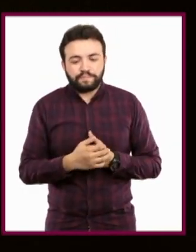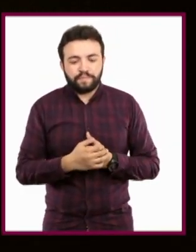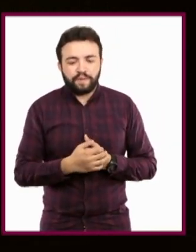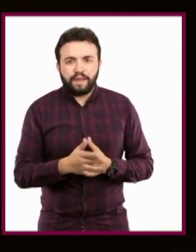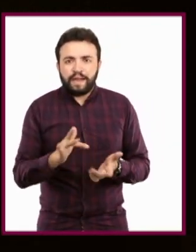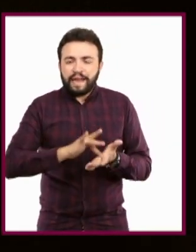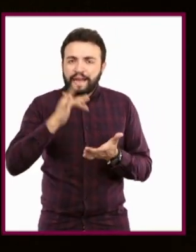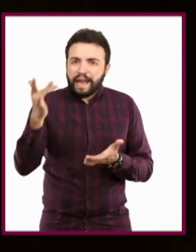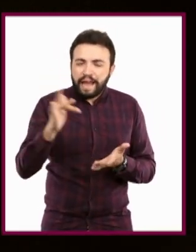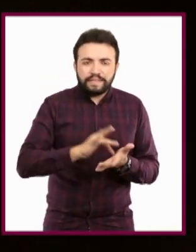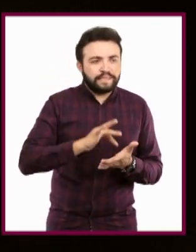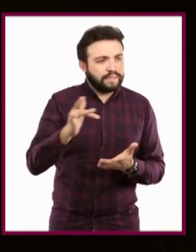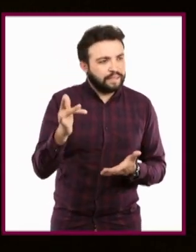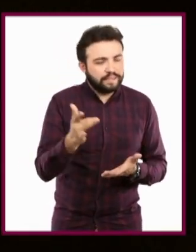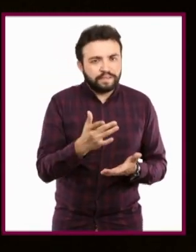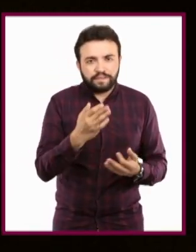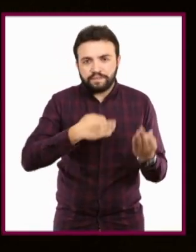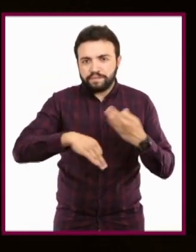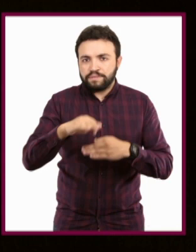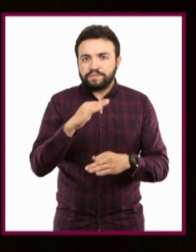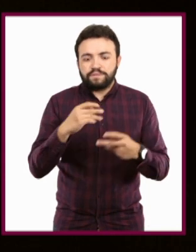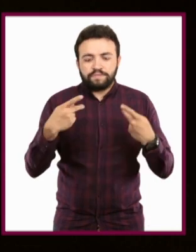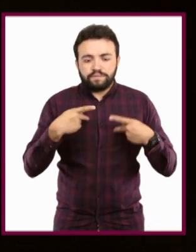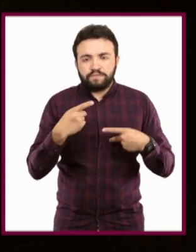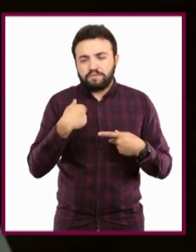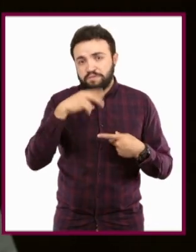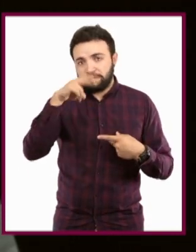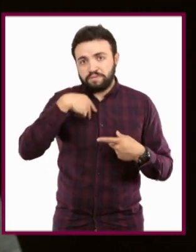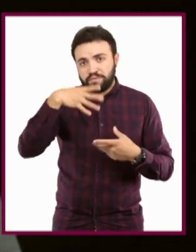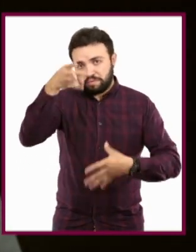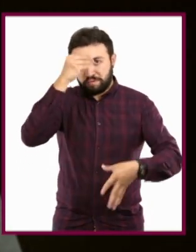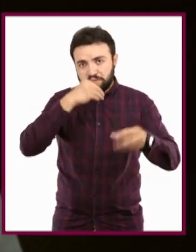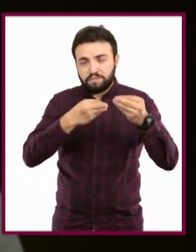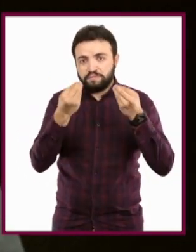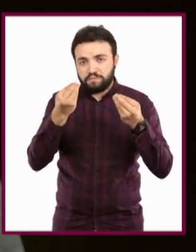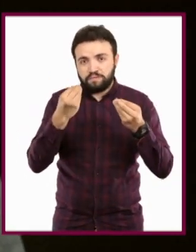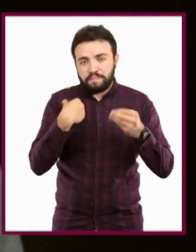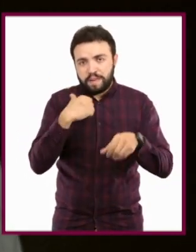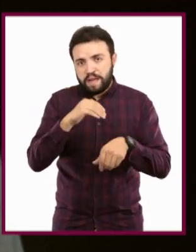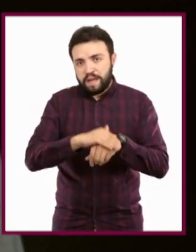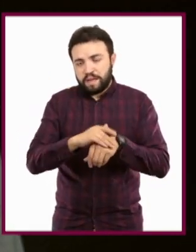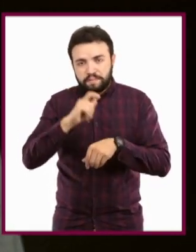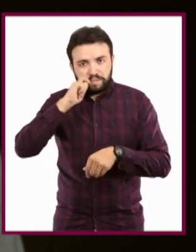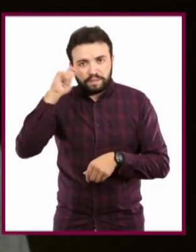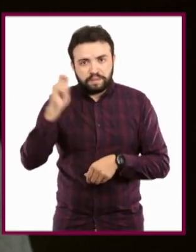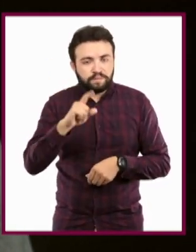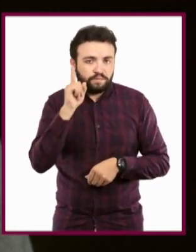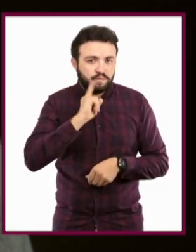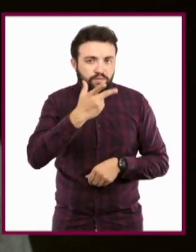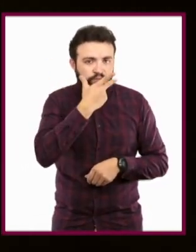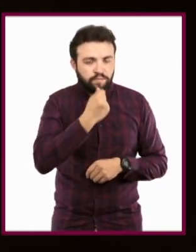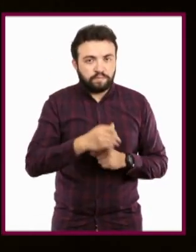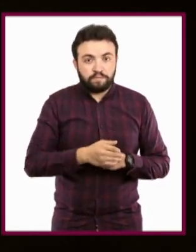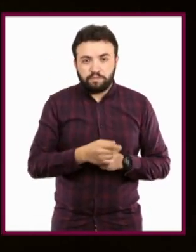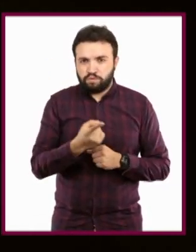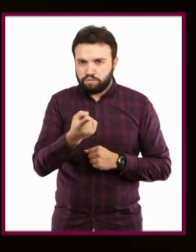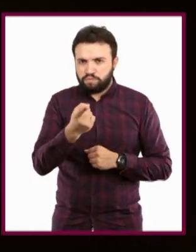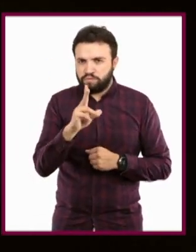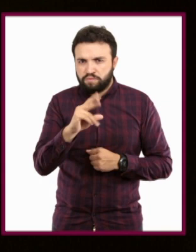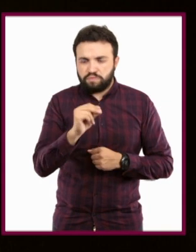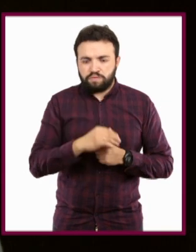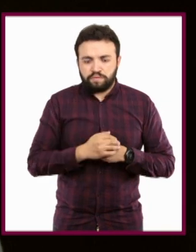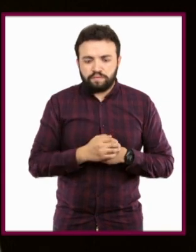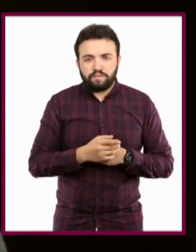Gracias, querido y amado público conocedor. Yo aprendo mucho, pero mucho de mis amigos y amigas. ¿Ustedes no? El otro